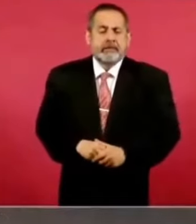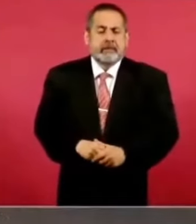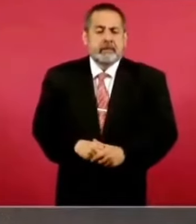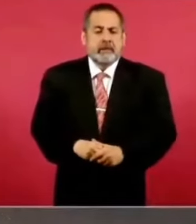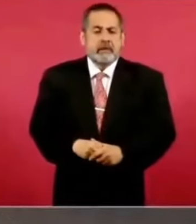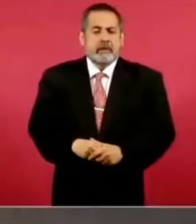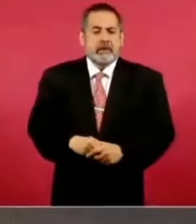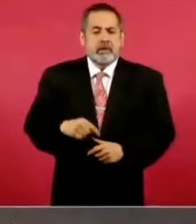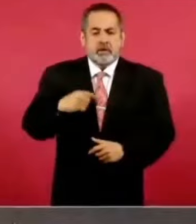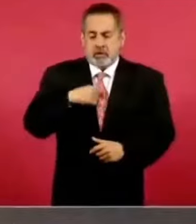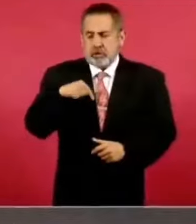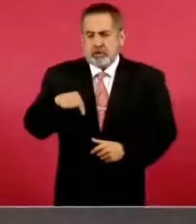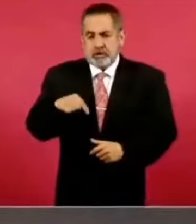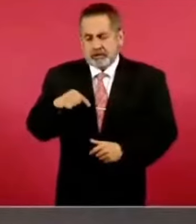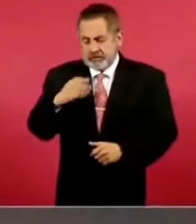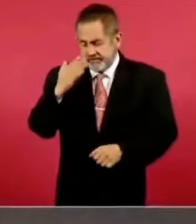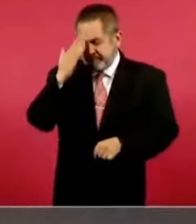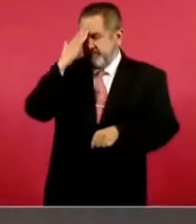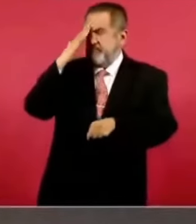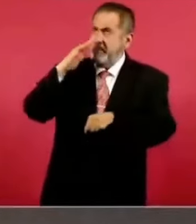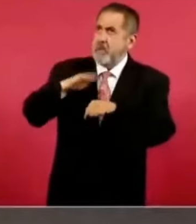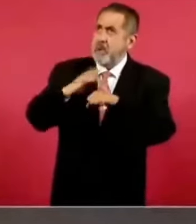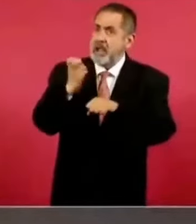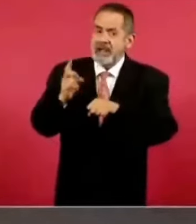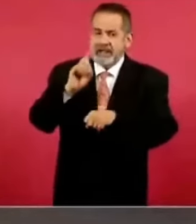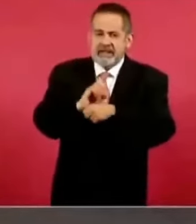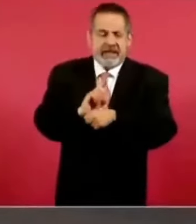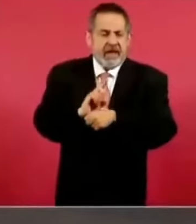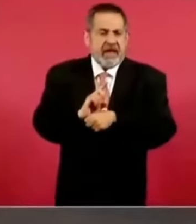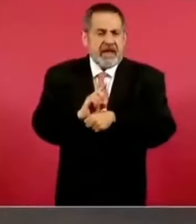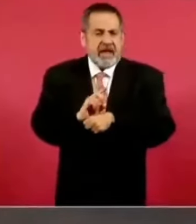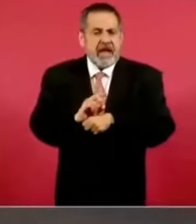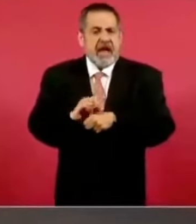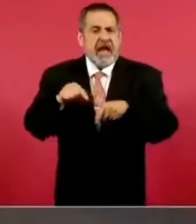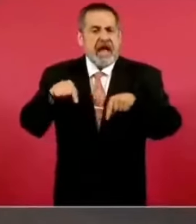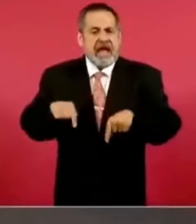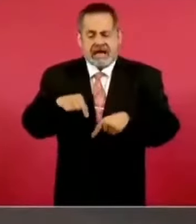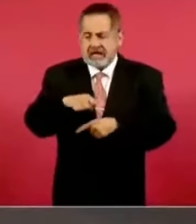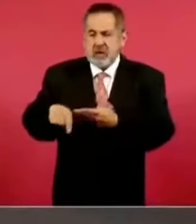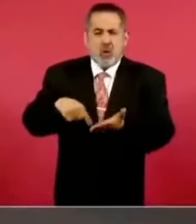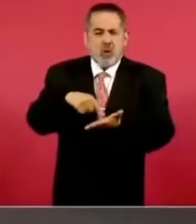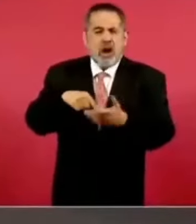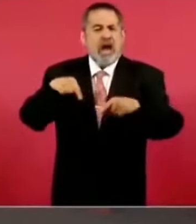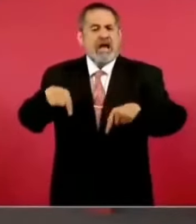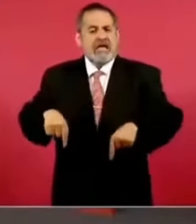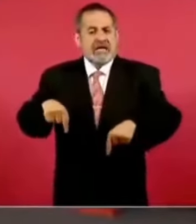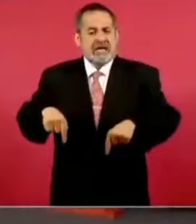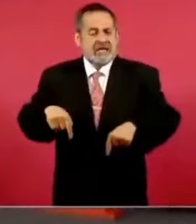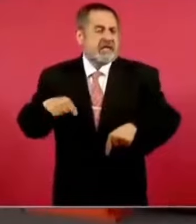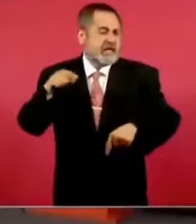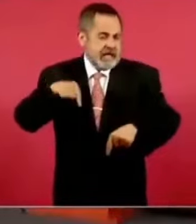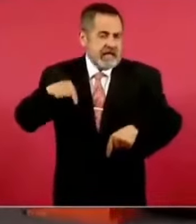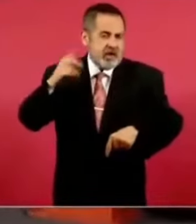vamos a conmemorar ese día aquí en el recinto en donde se aprobó